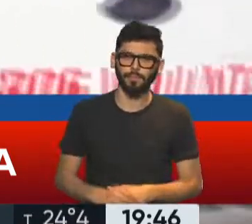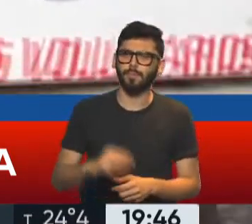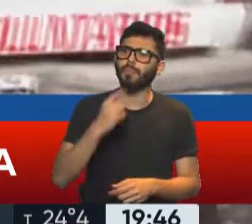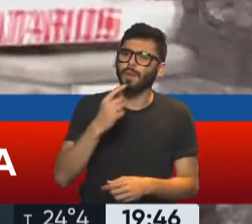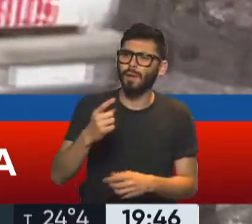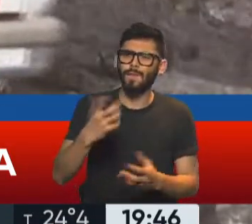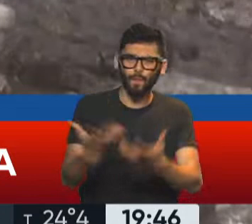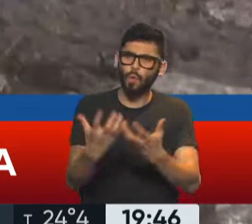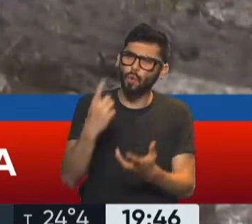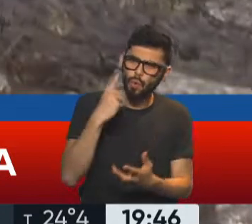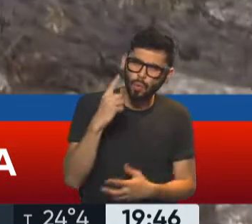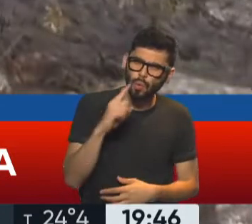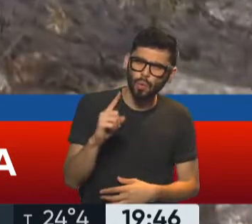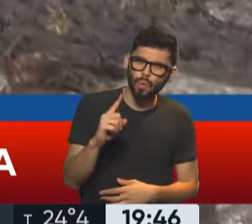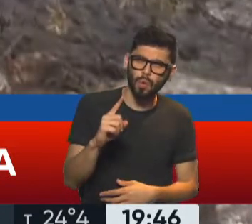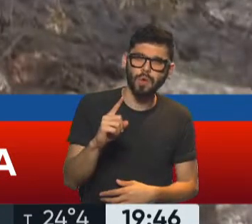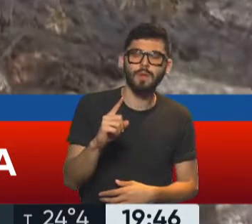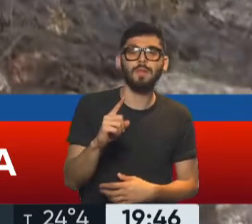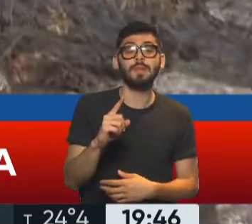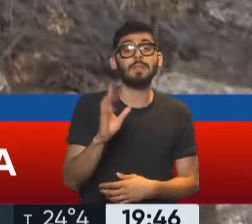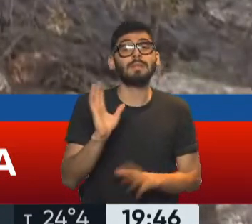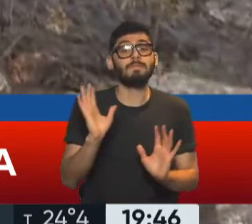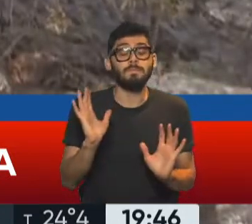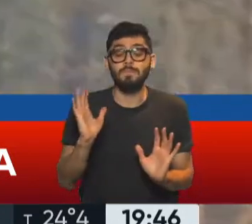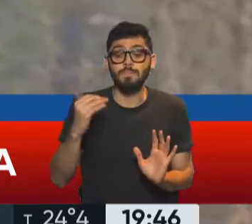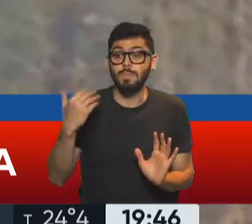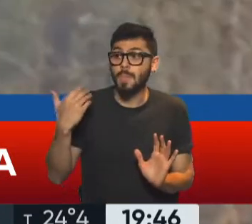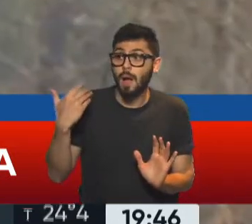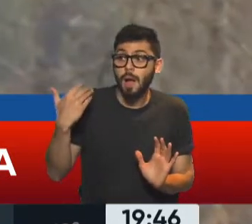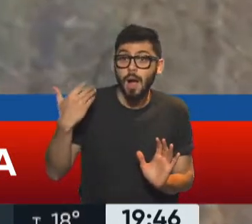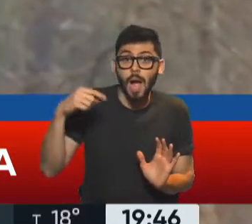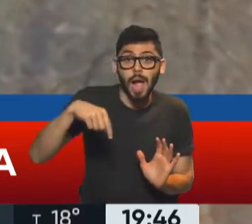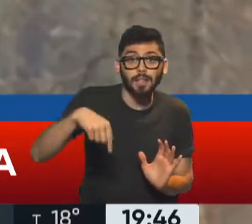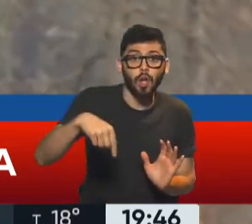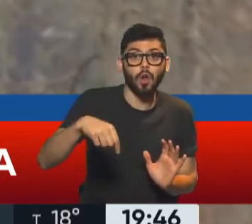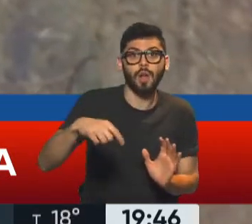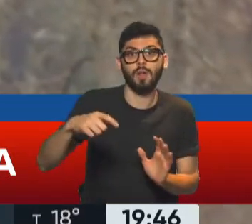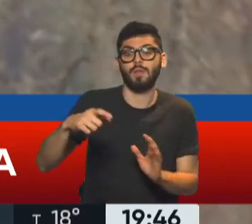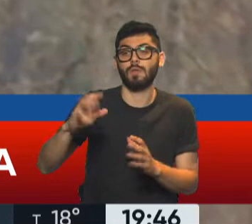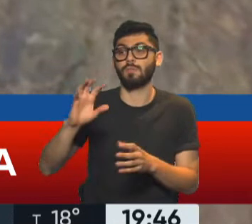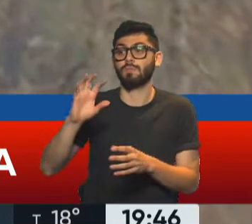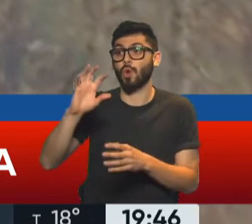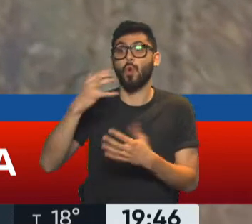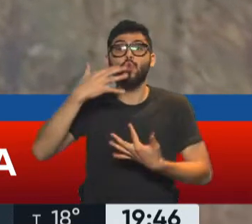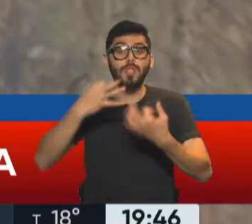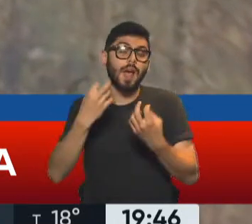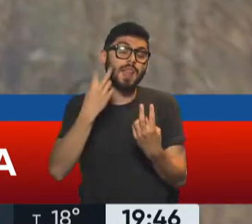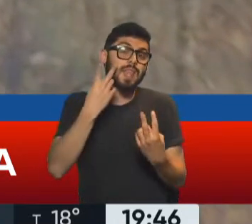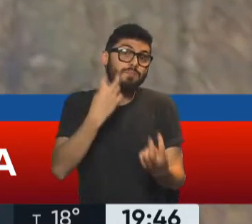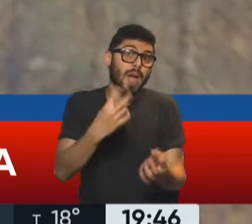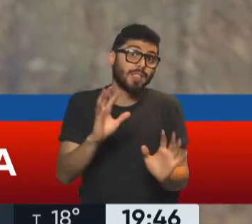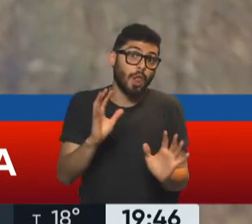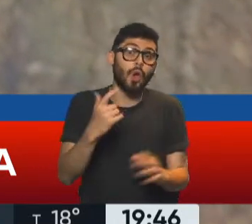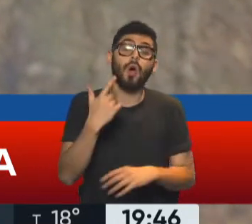intencional? Eso, por lo que hay, está la Fiscalía, está la provincia trabajando, la justicia,